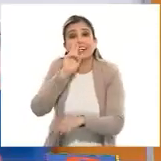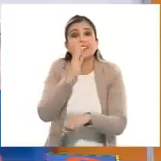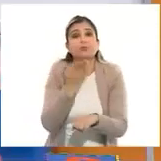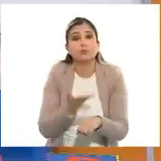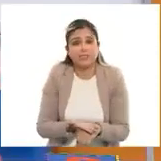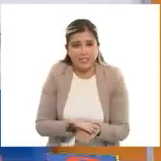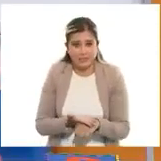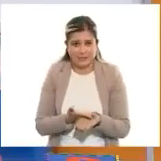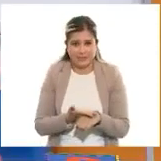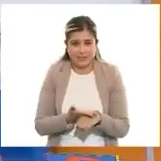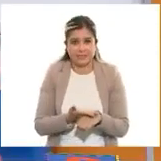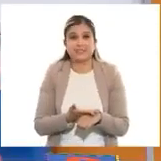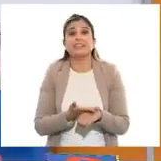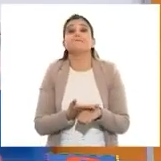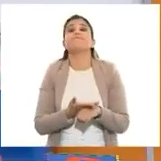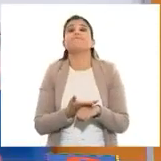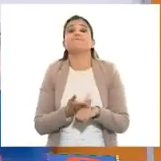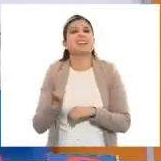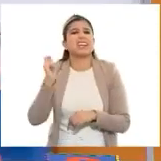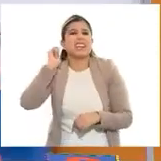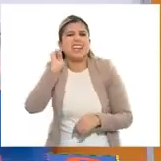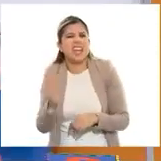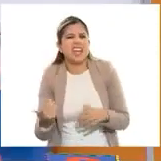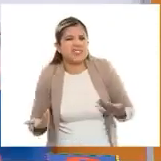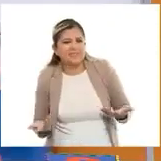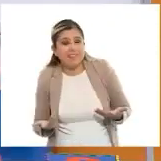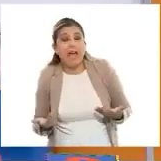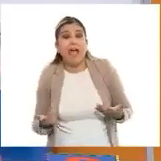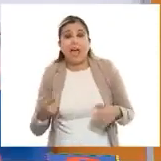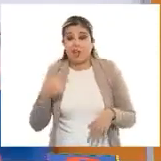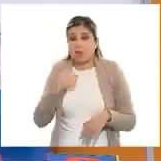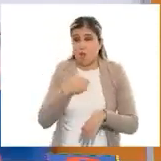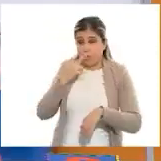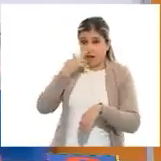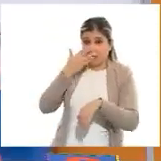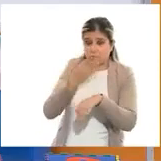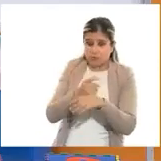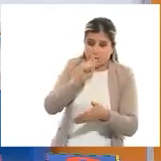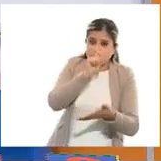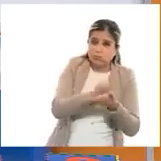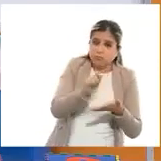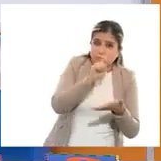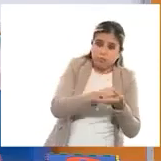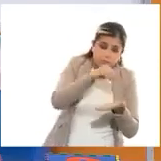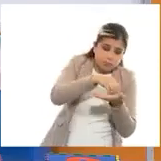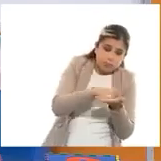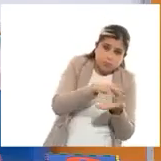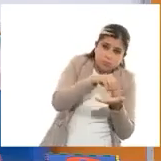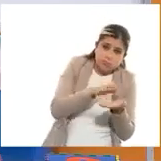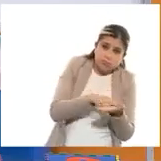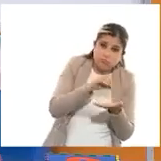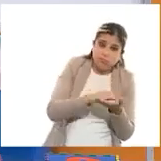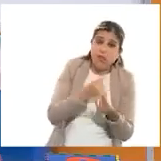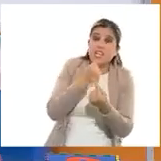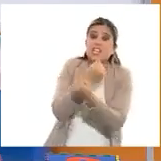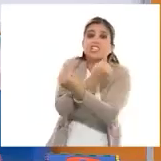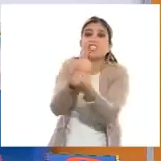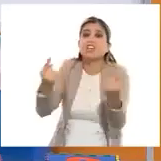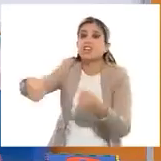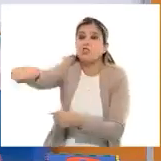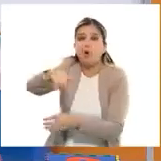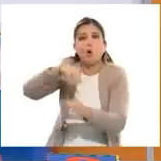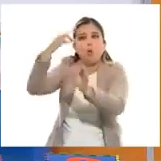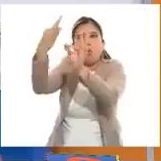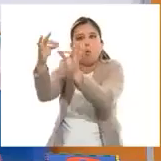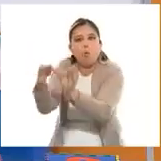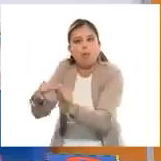responsabilidades. Esto quiere decir que me encargo de registrar que las niñas y los niños cumplan con sus